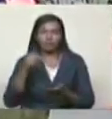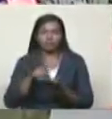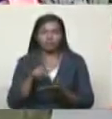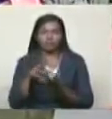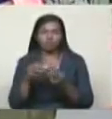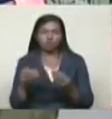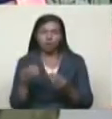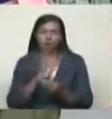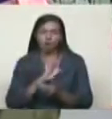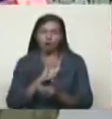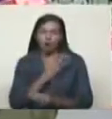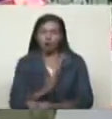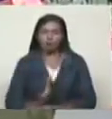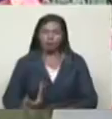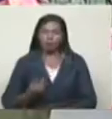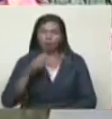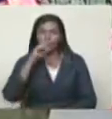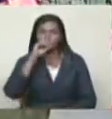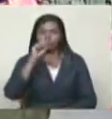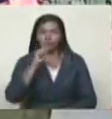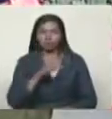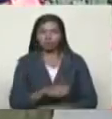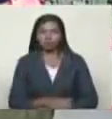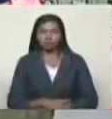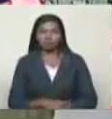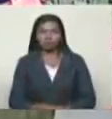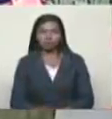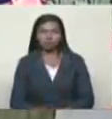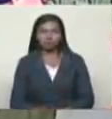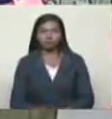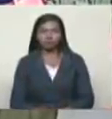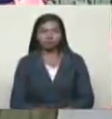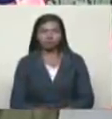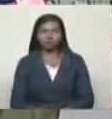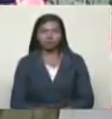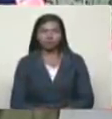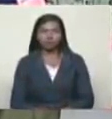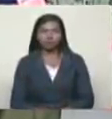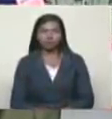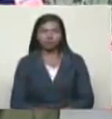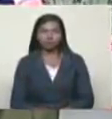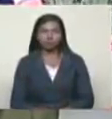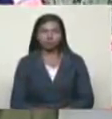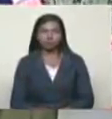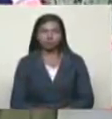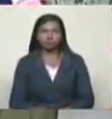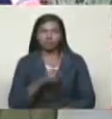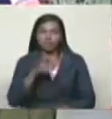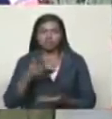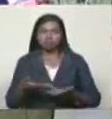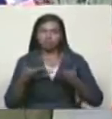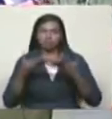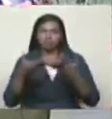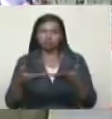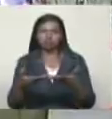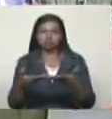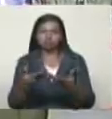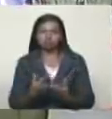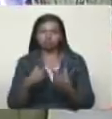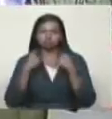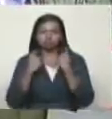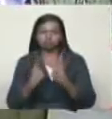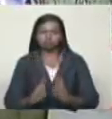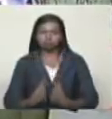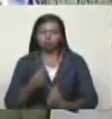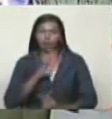el comandante en jefe del cuerpo castrense, Nicolás Maduro Moros. Esta entrega de condecoraciones al